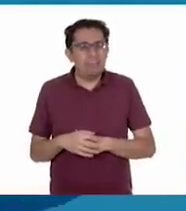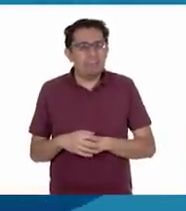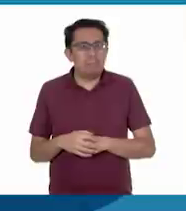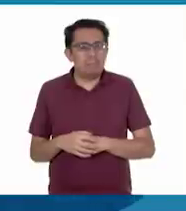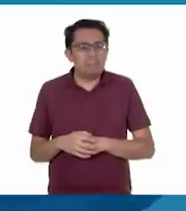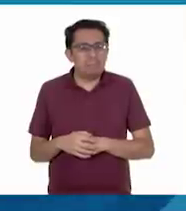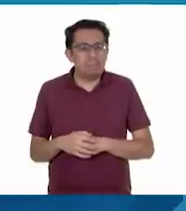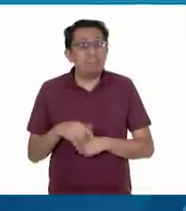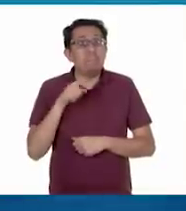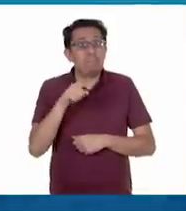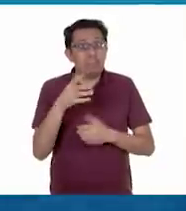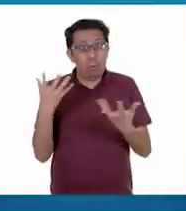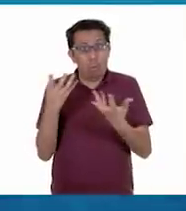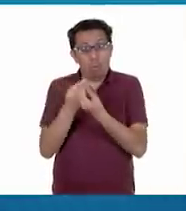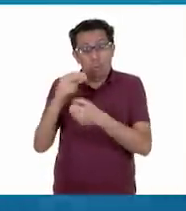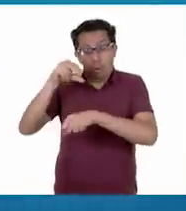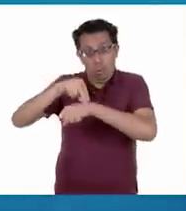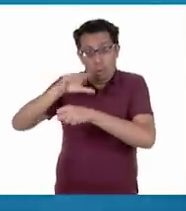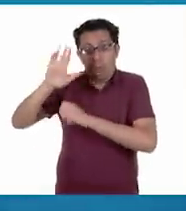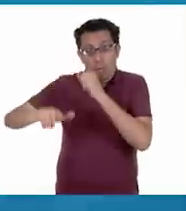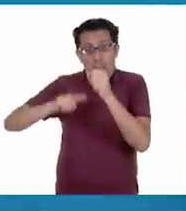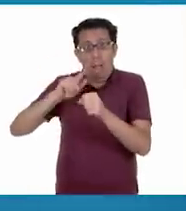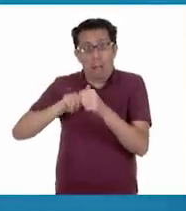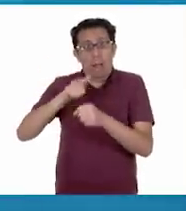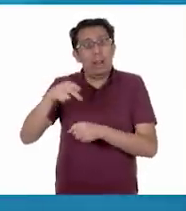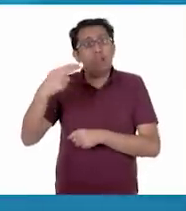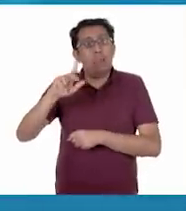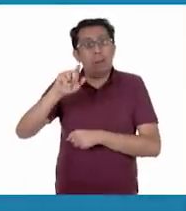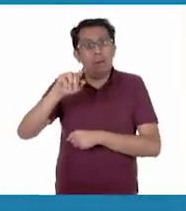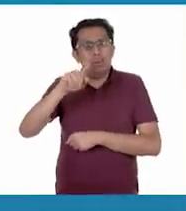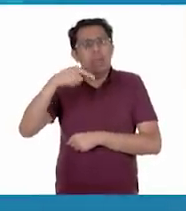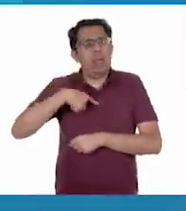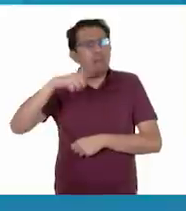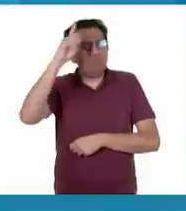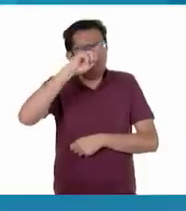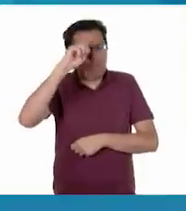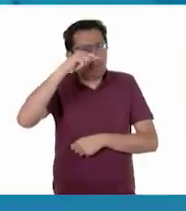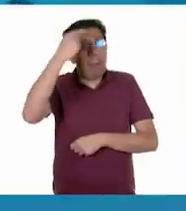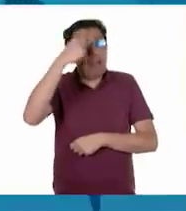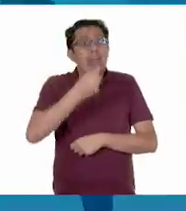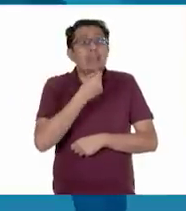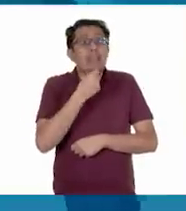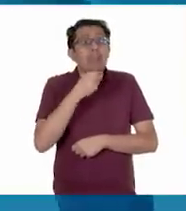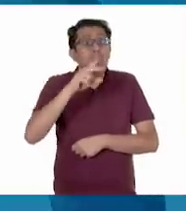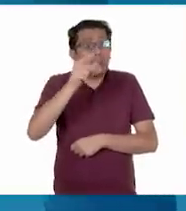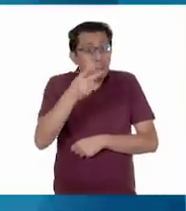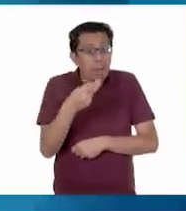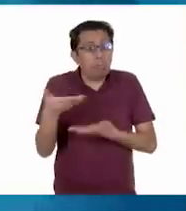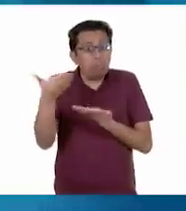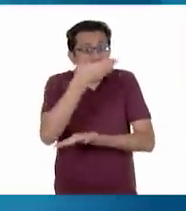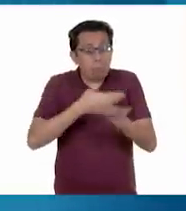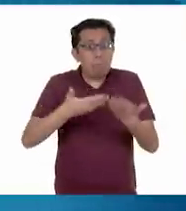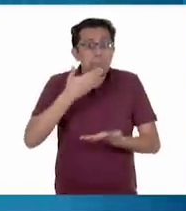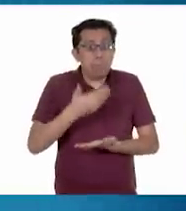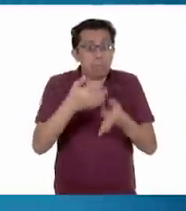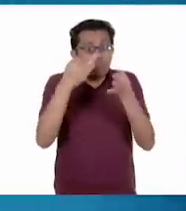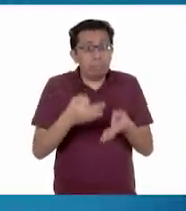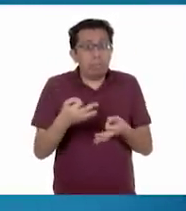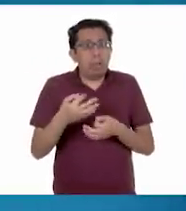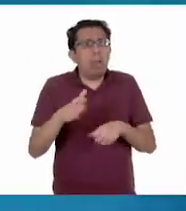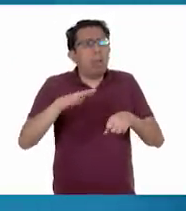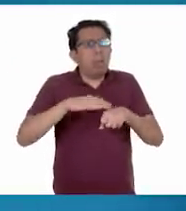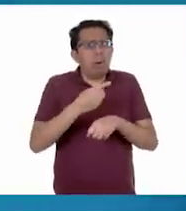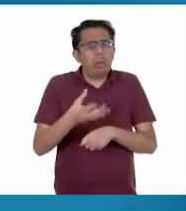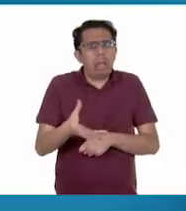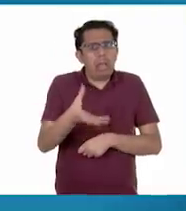Estoy con la veterinaria Luz y nos va a dar unos tips para que niños y perros se lleven bien. ¿Por qué es importante que un niño aprenda a convivir con un